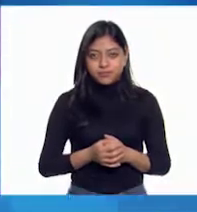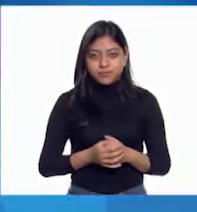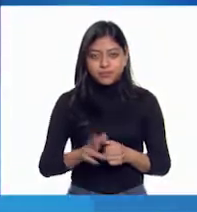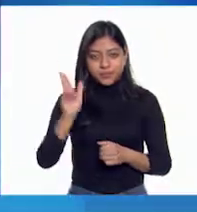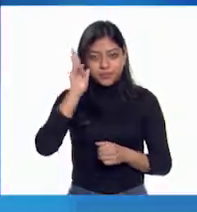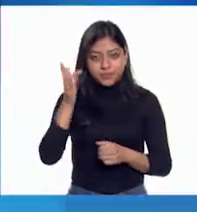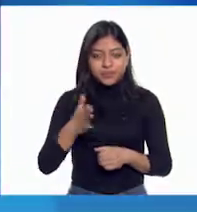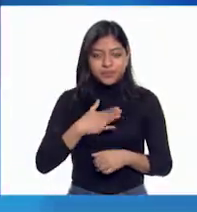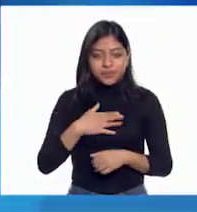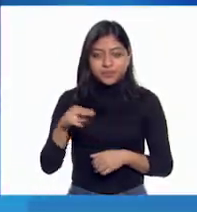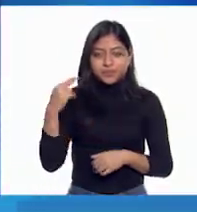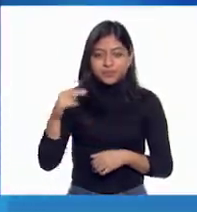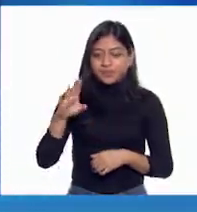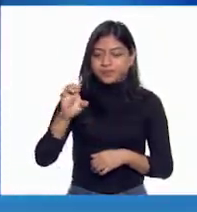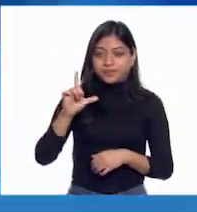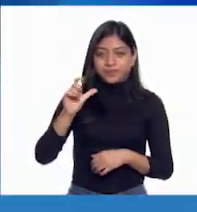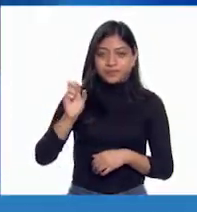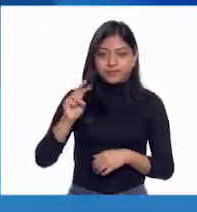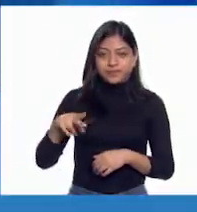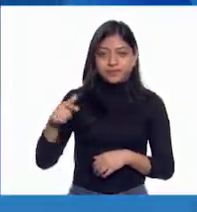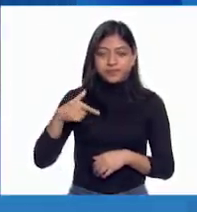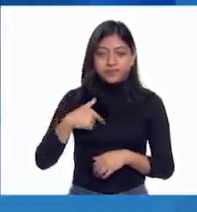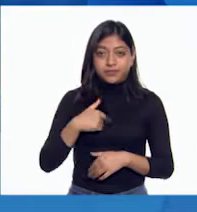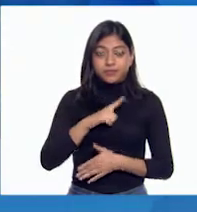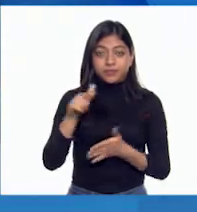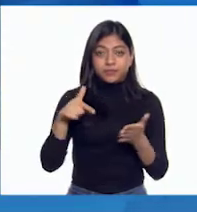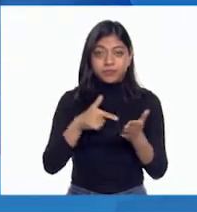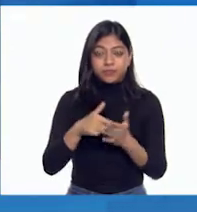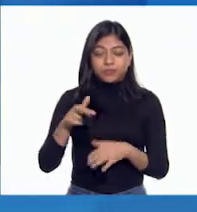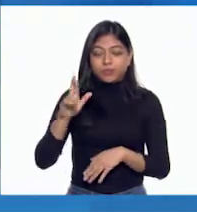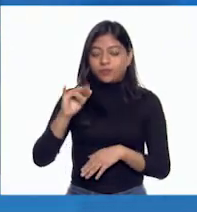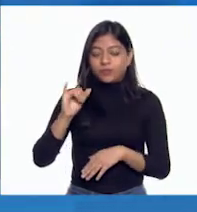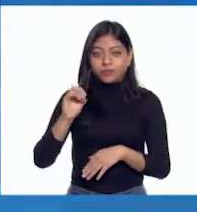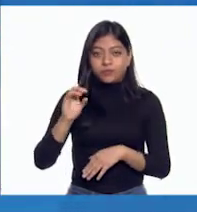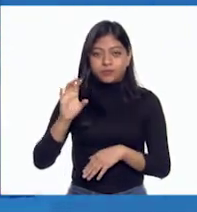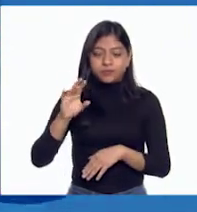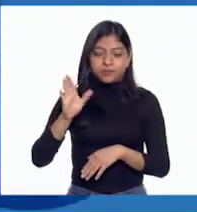Hola, soy Elen Vitoria y vivo en Pedro de Guaratiba, Río de Janeiro.